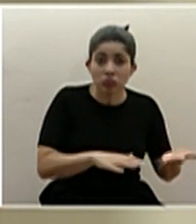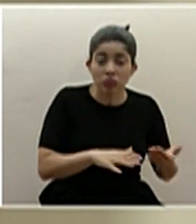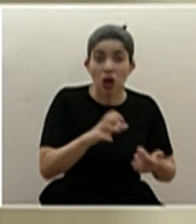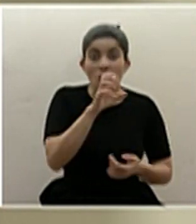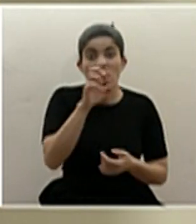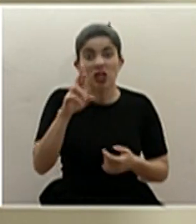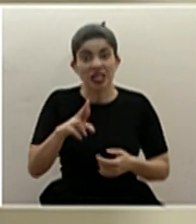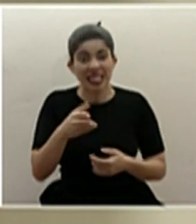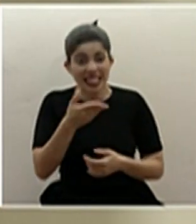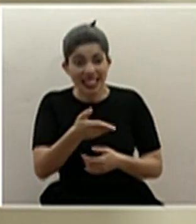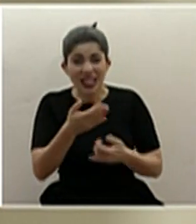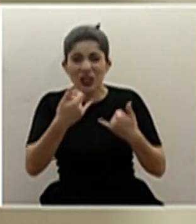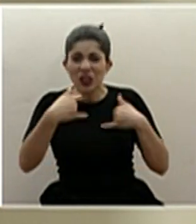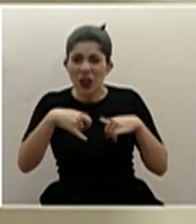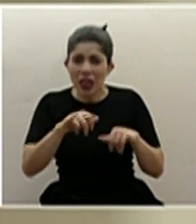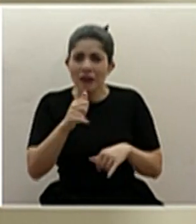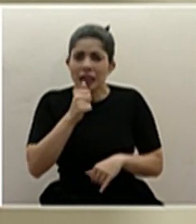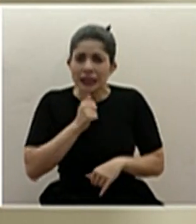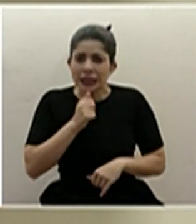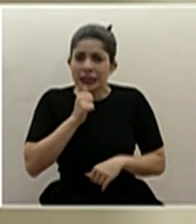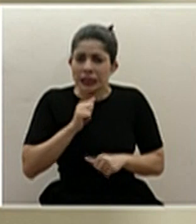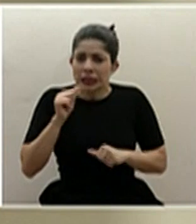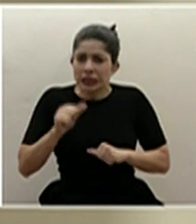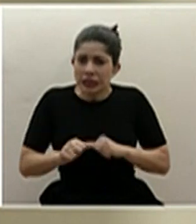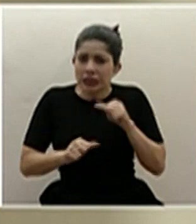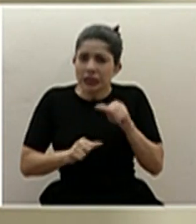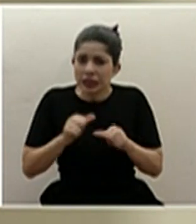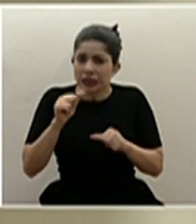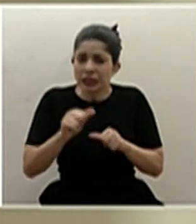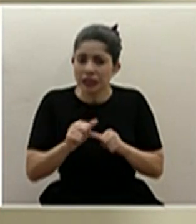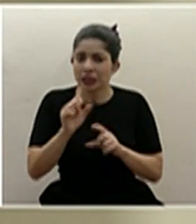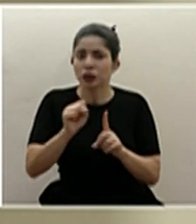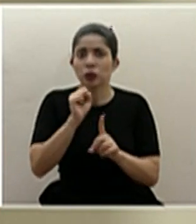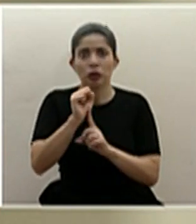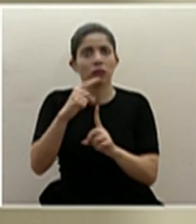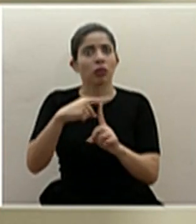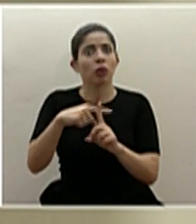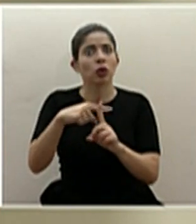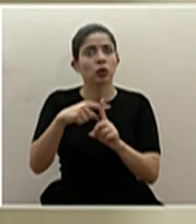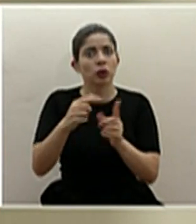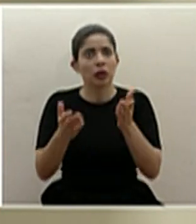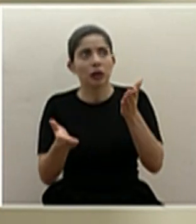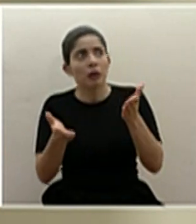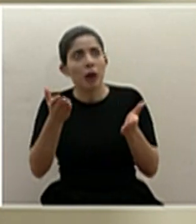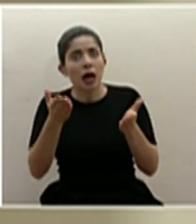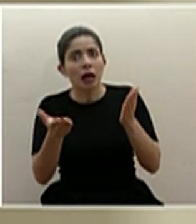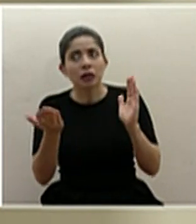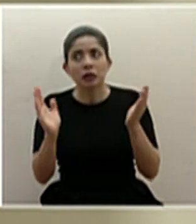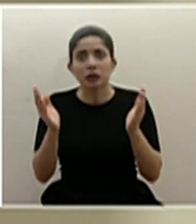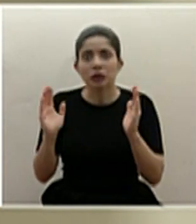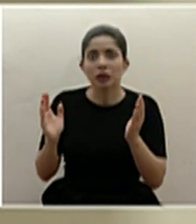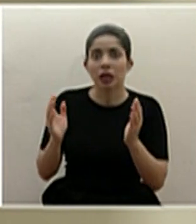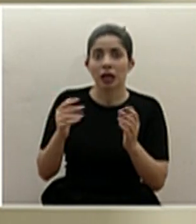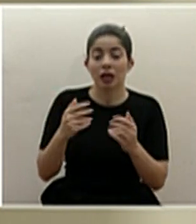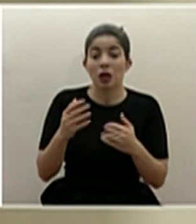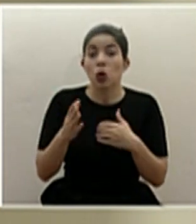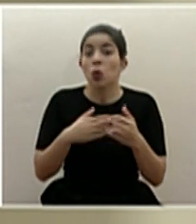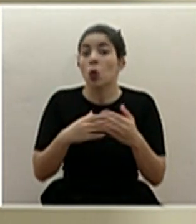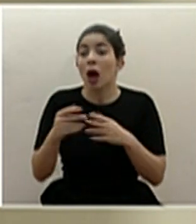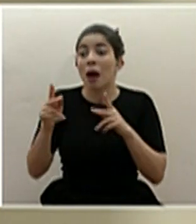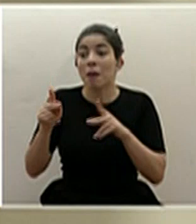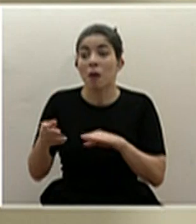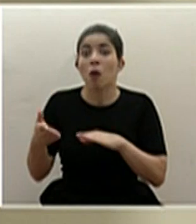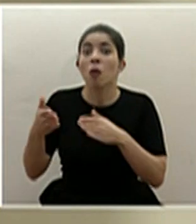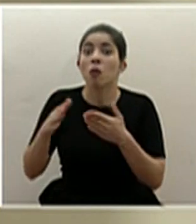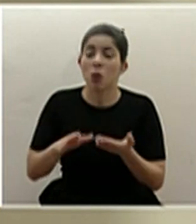Costa Rica todavía se ha mantenido en una situación favorable en ese balance, que obviamente decimos cualquier